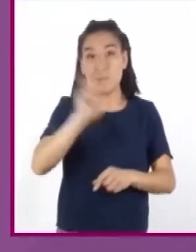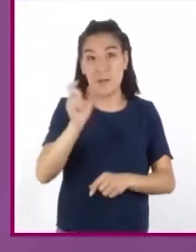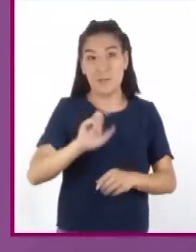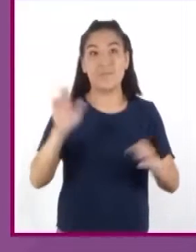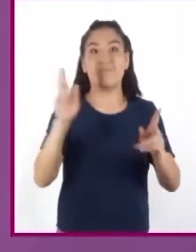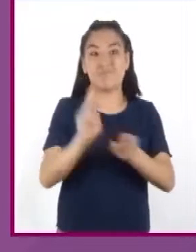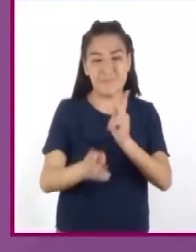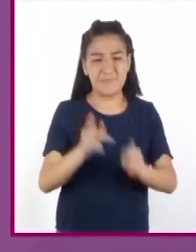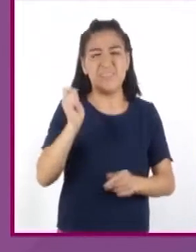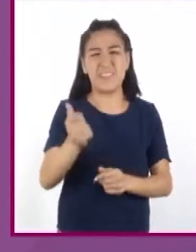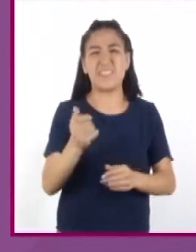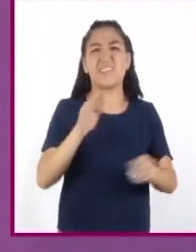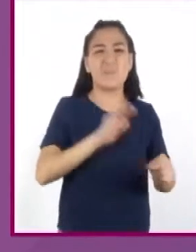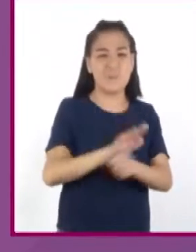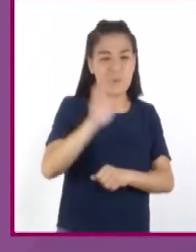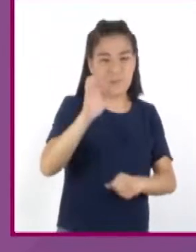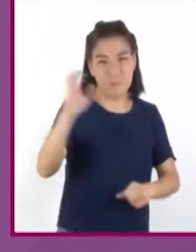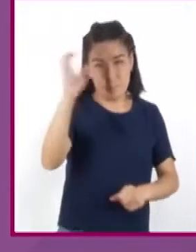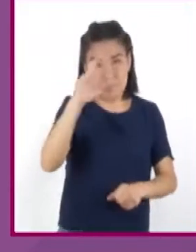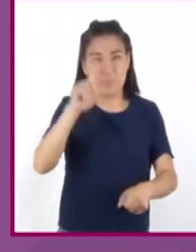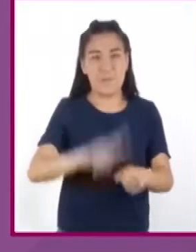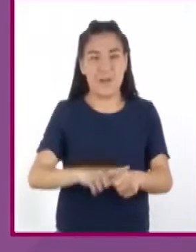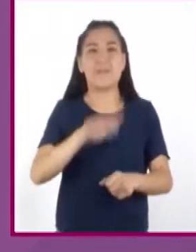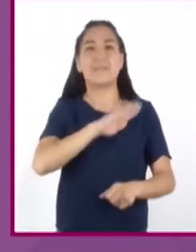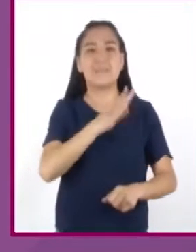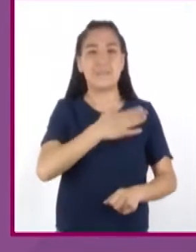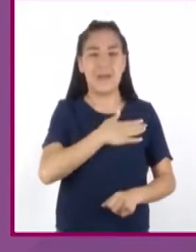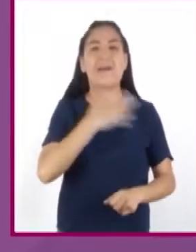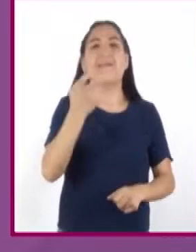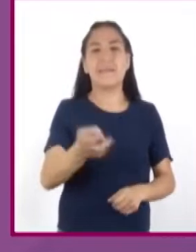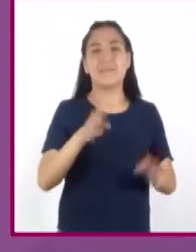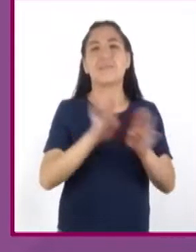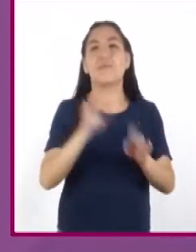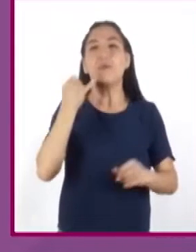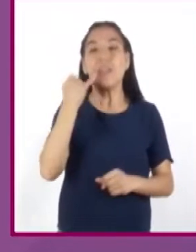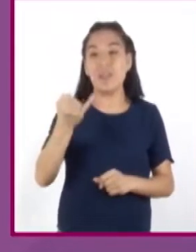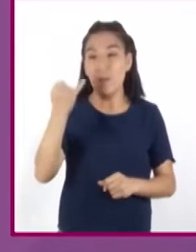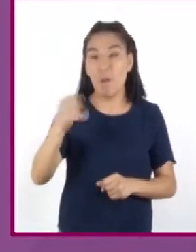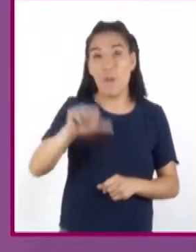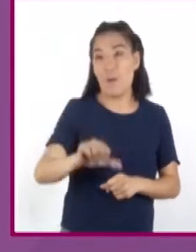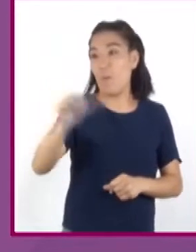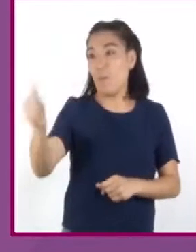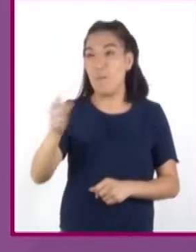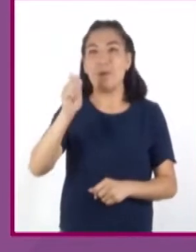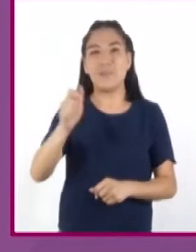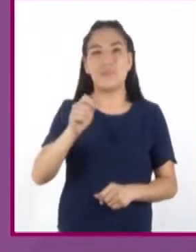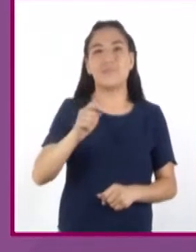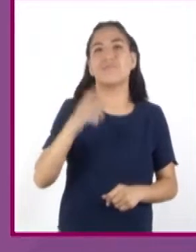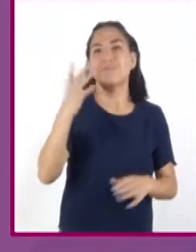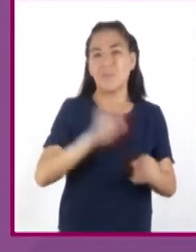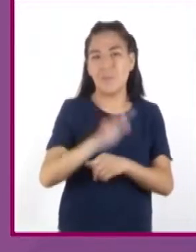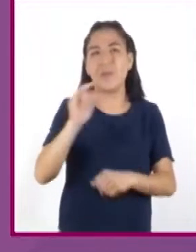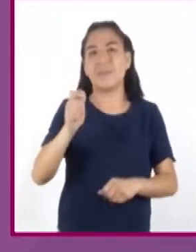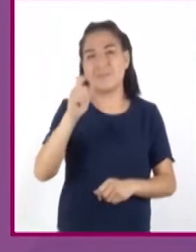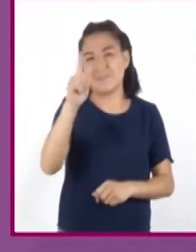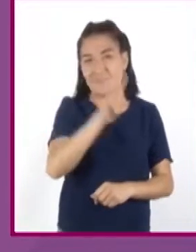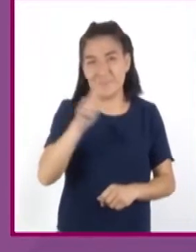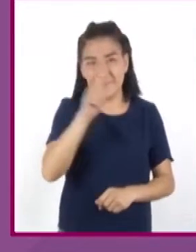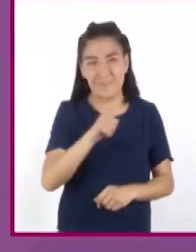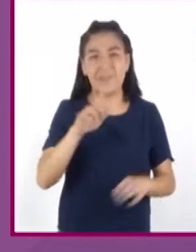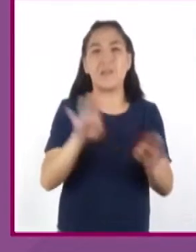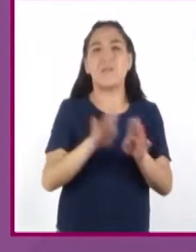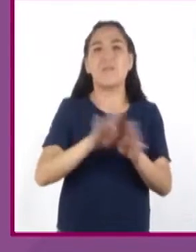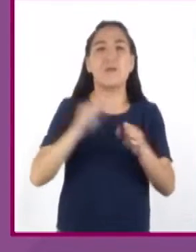los factores culturales del español, nos referimos al contacto de nuestro idioma con otras lenguas, a la herencia en el nivel léxico, a